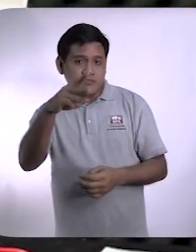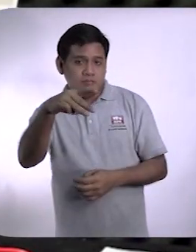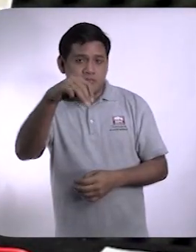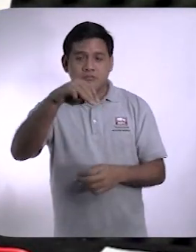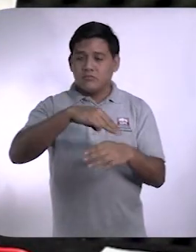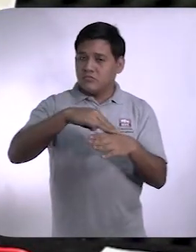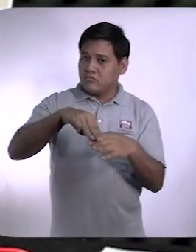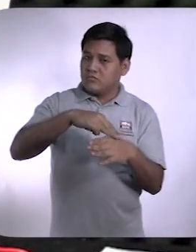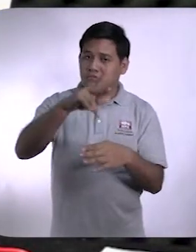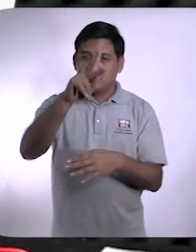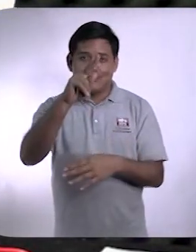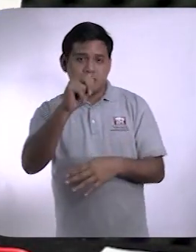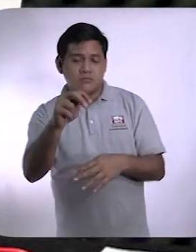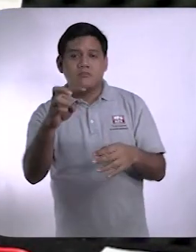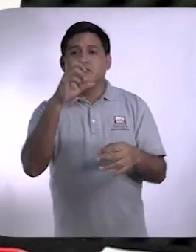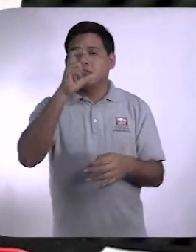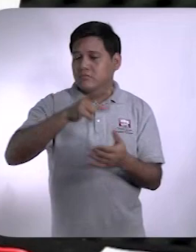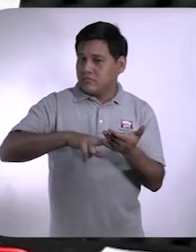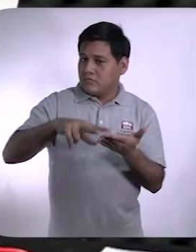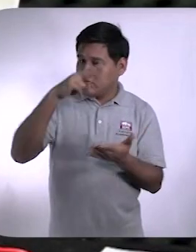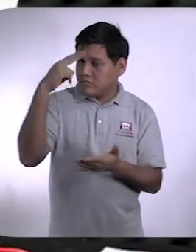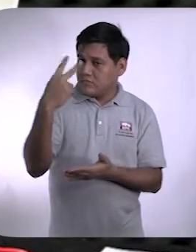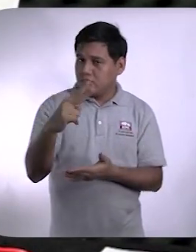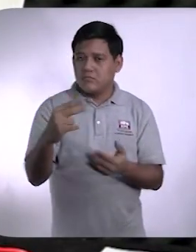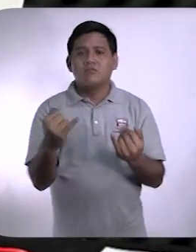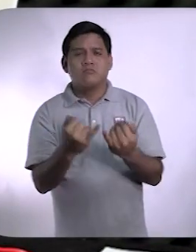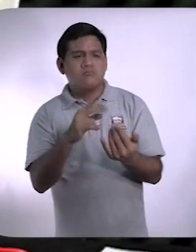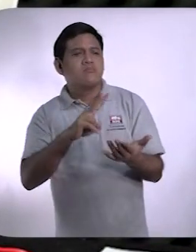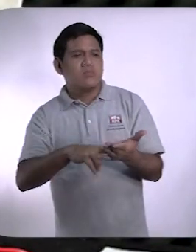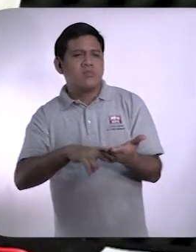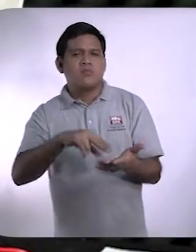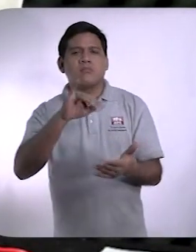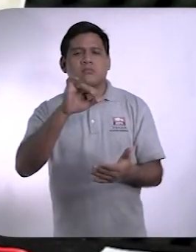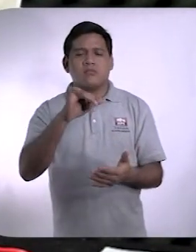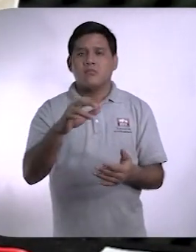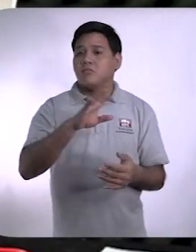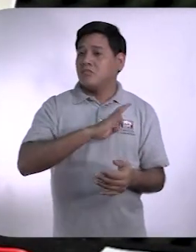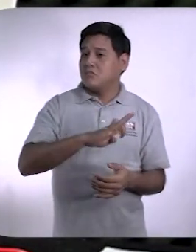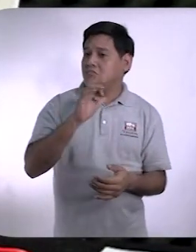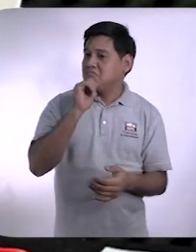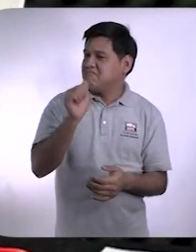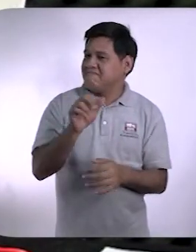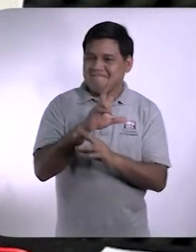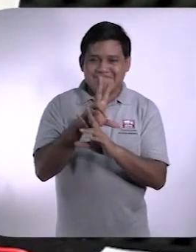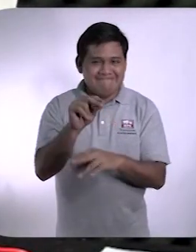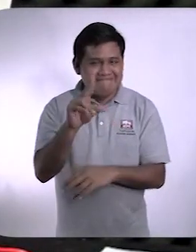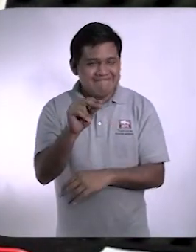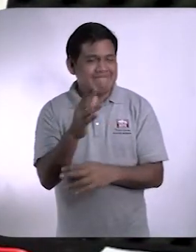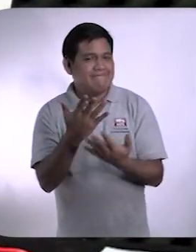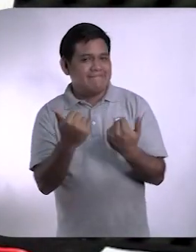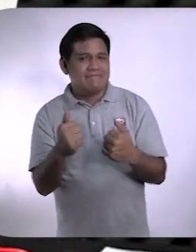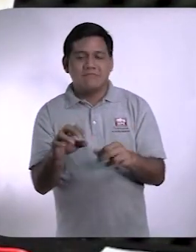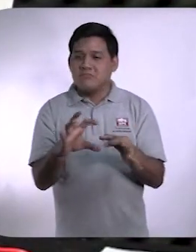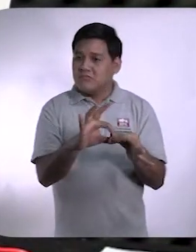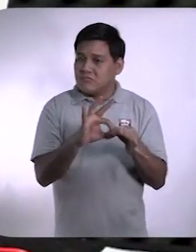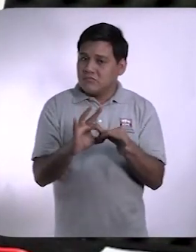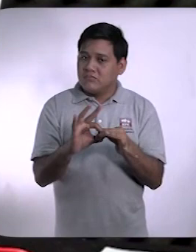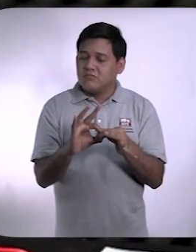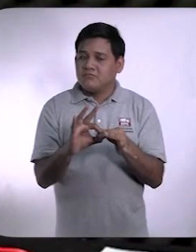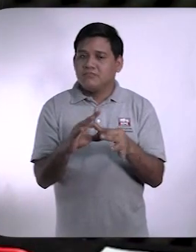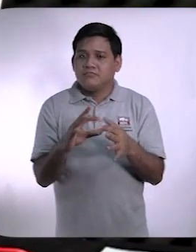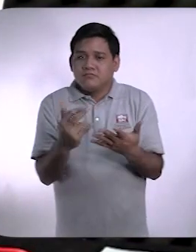se pueden marcar dos, también es un voto válido. ¿Qué es lo que no se puede hacer? Obviamente que en esa coalición